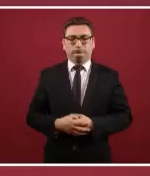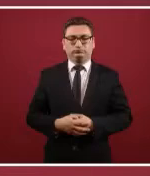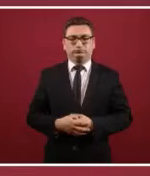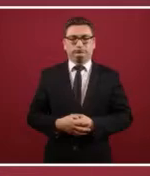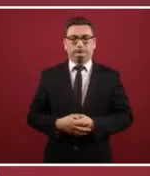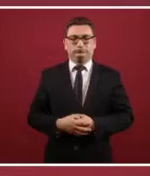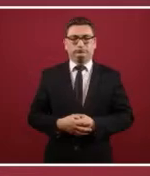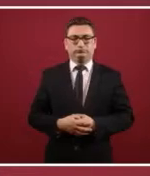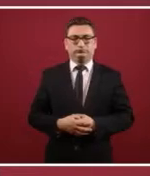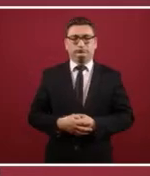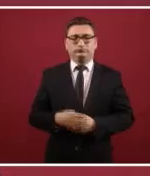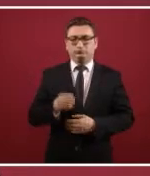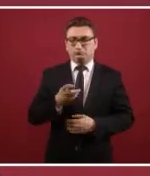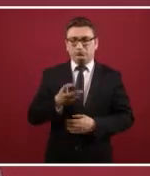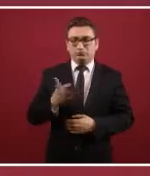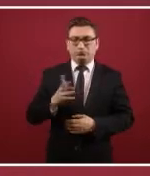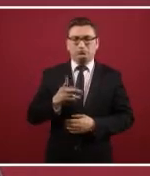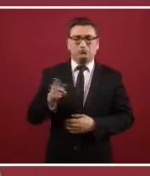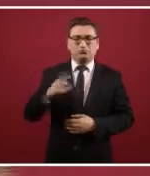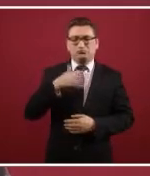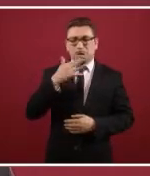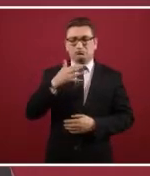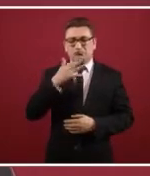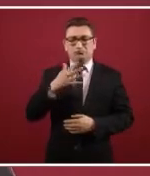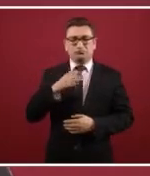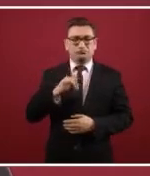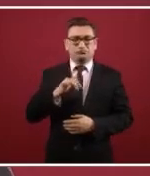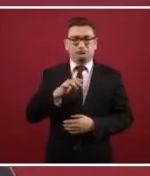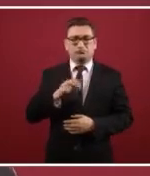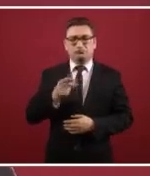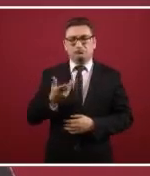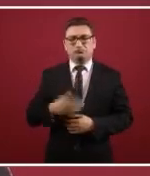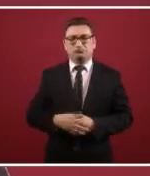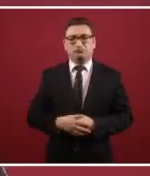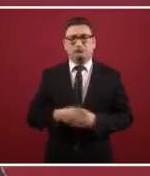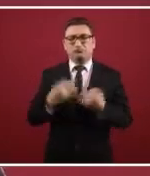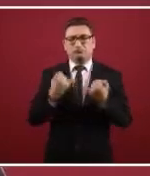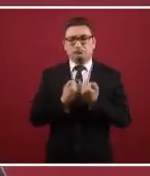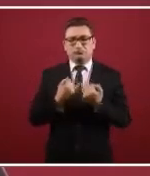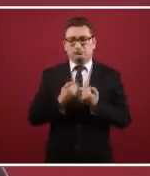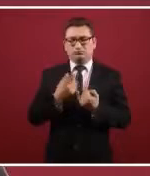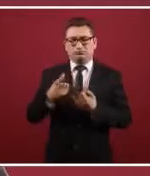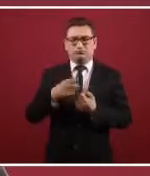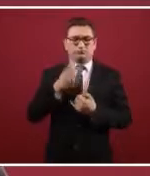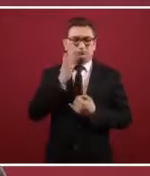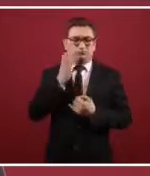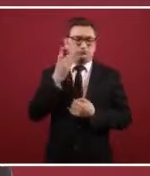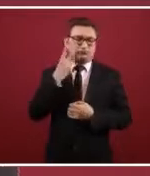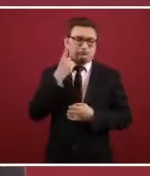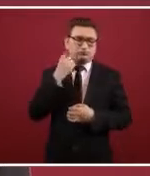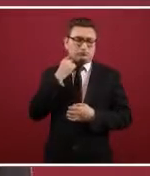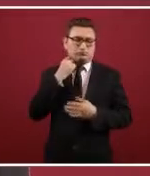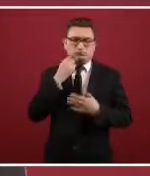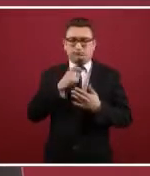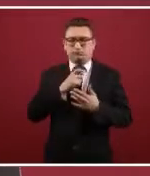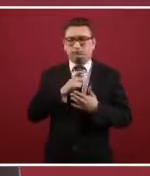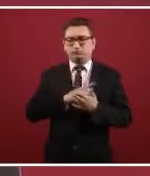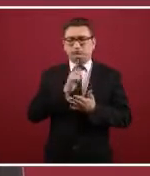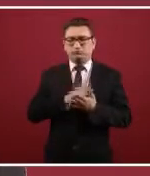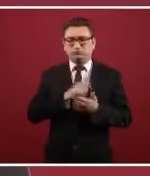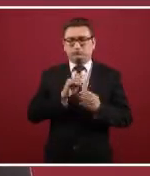si son corruptos, incluso en el caso de legisladores, lo que tiene que ver con el